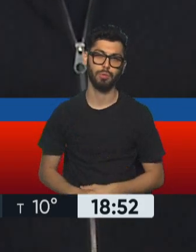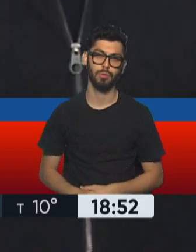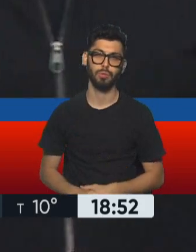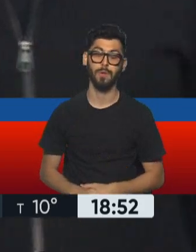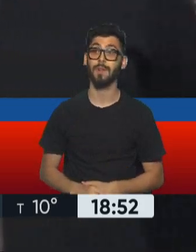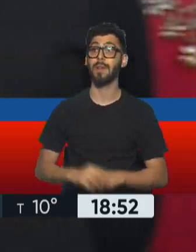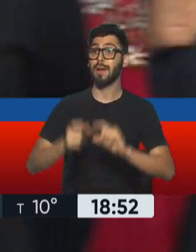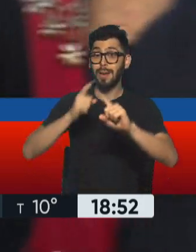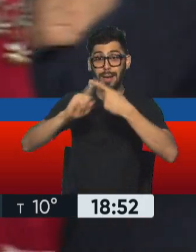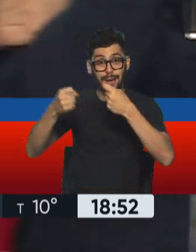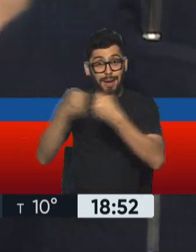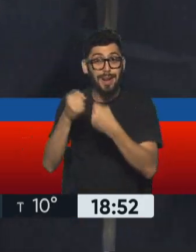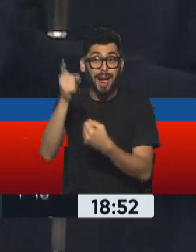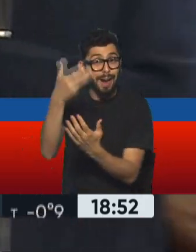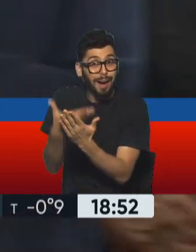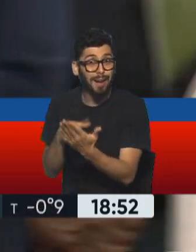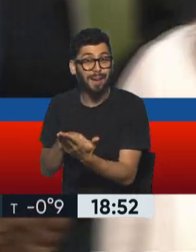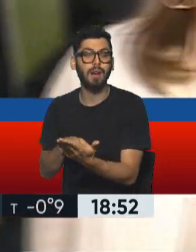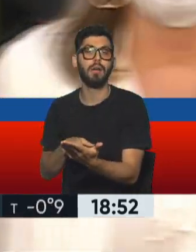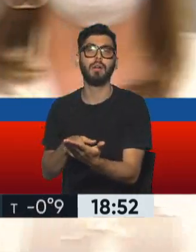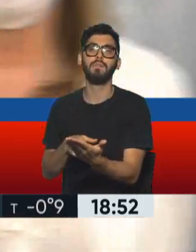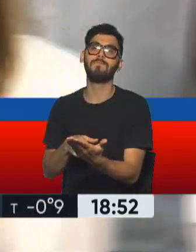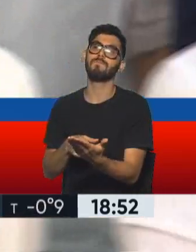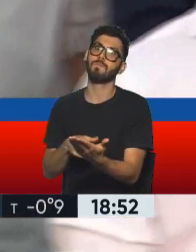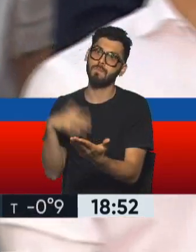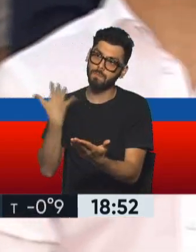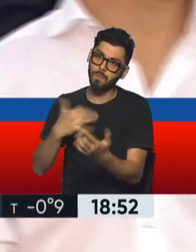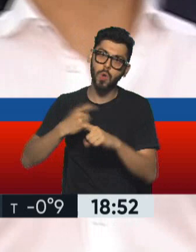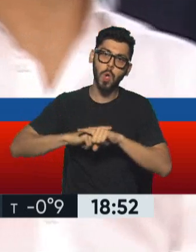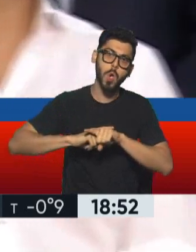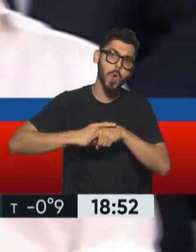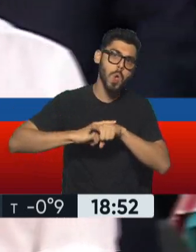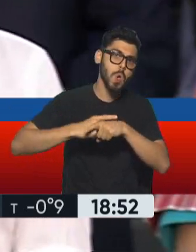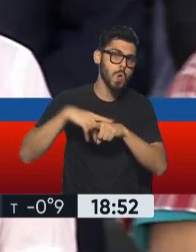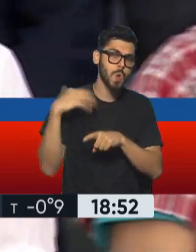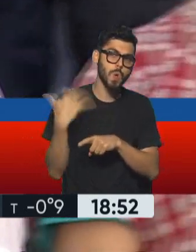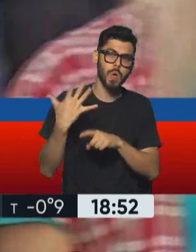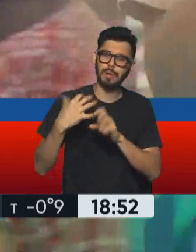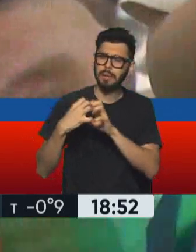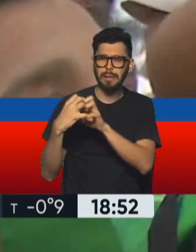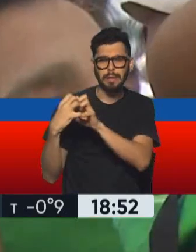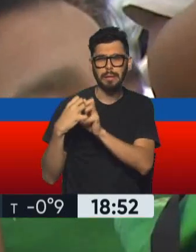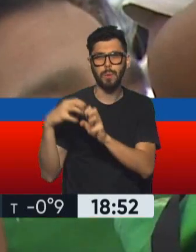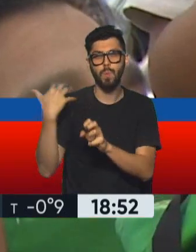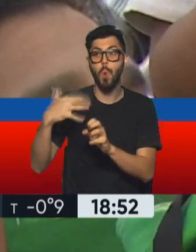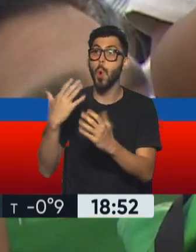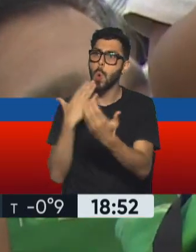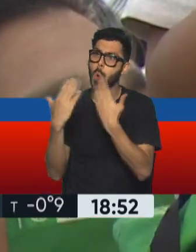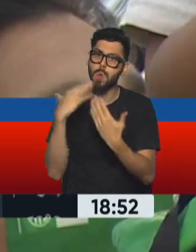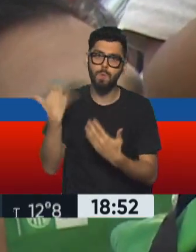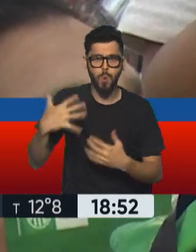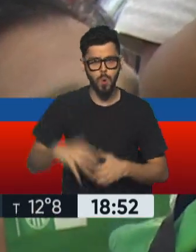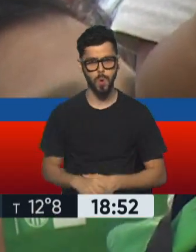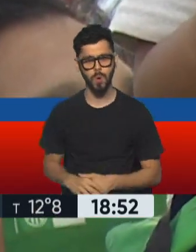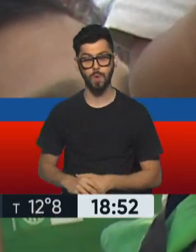Esos acuerdos, compañeros, exigen mucha pelea, exigen mucha discusión y exigen mucho debate.